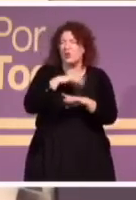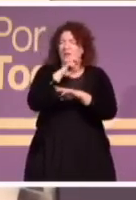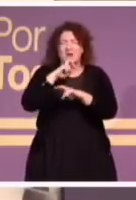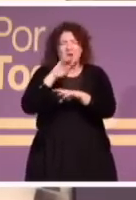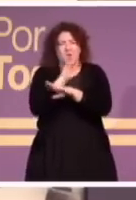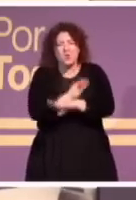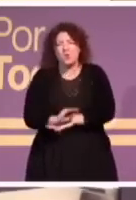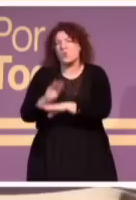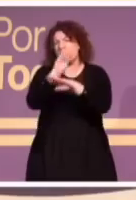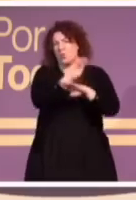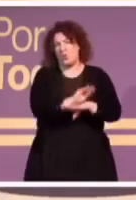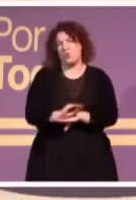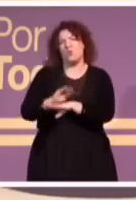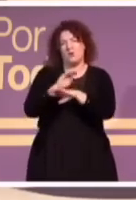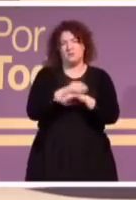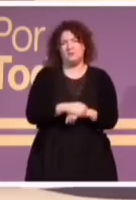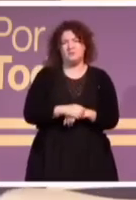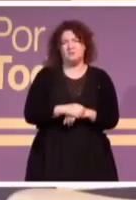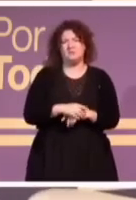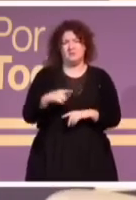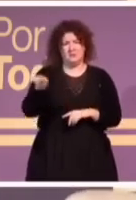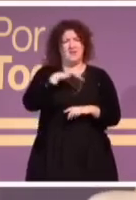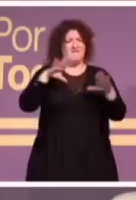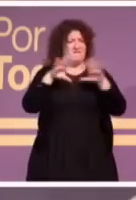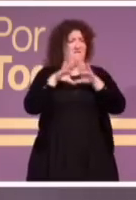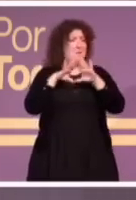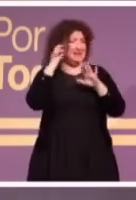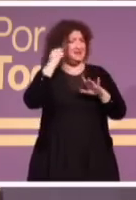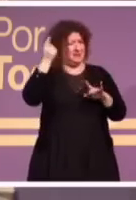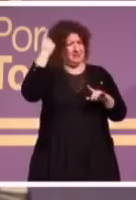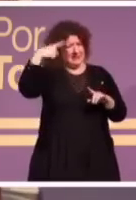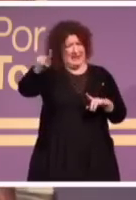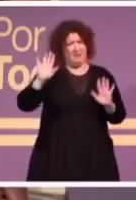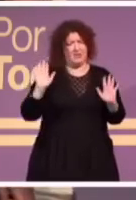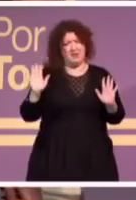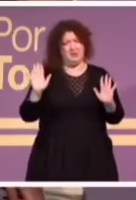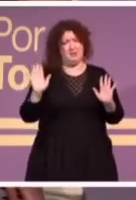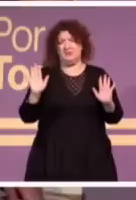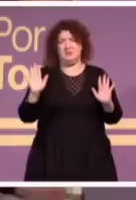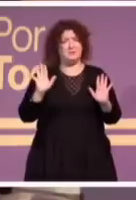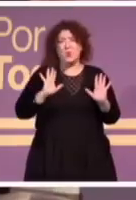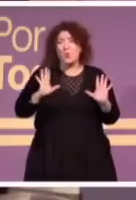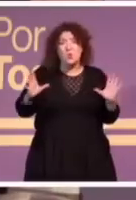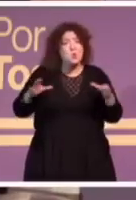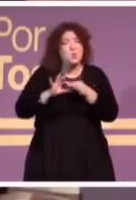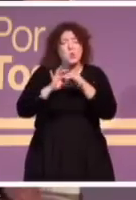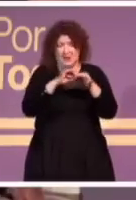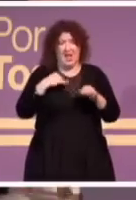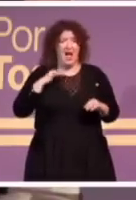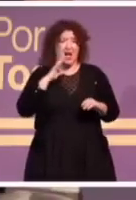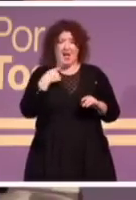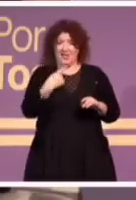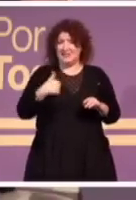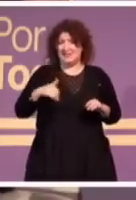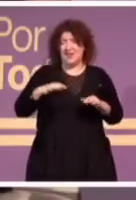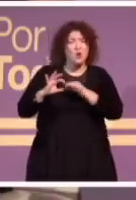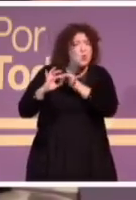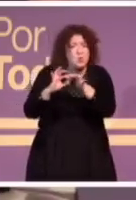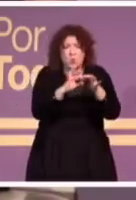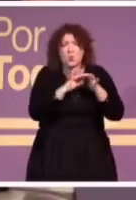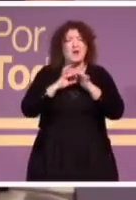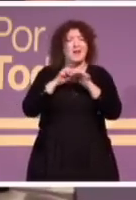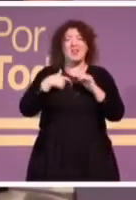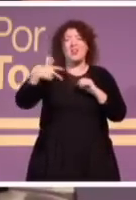Las feministas sabemos, y muchas lo habéis dicho hoy aquí, que solo juntas podemos conquistar todos